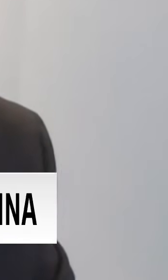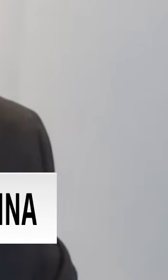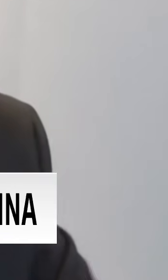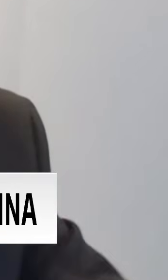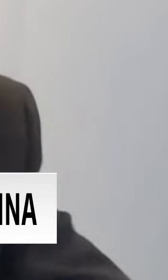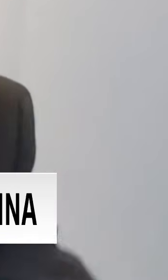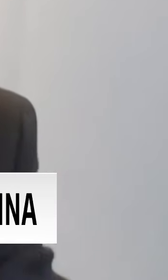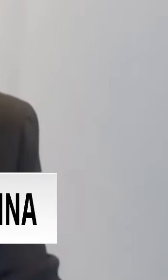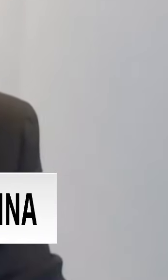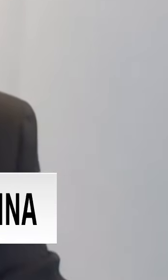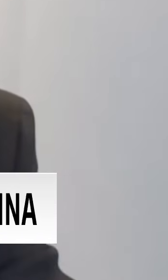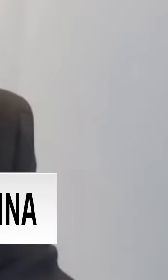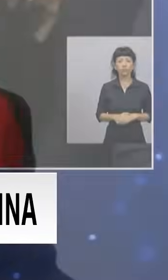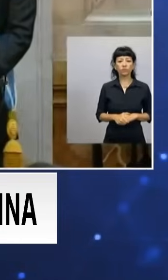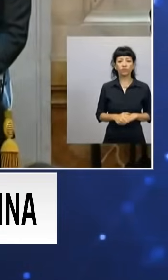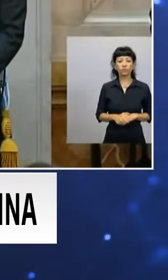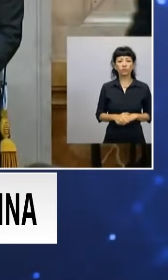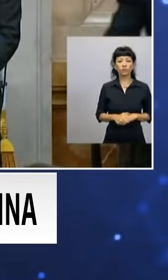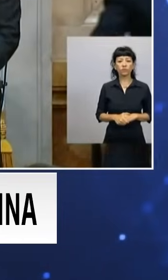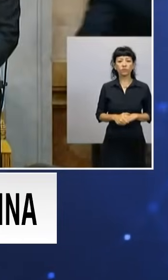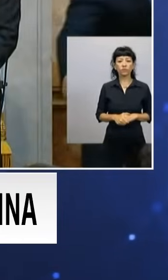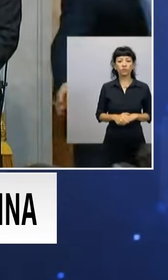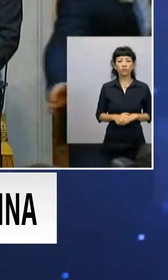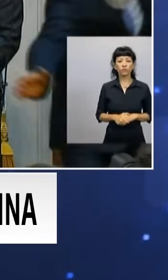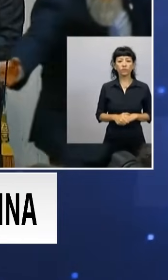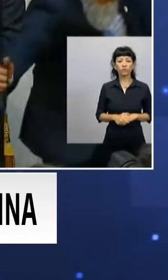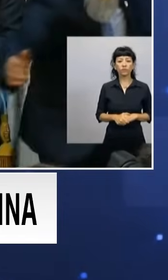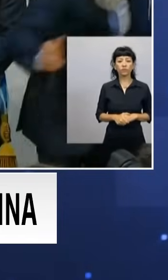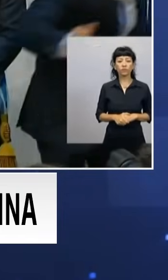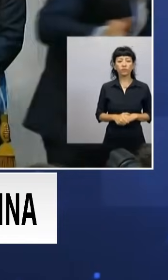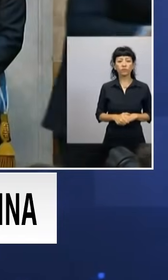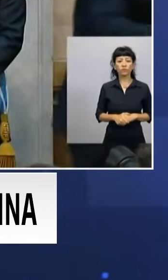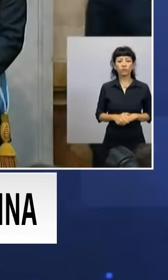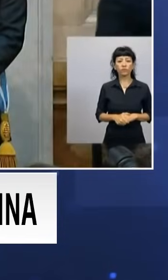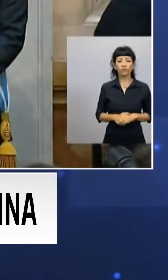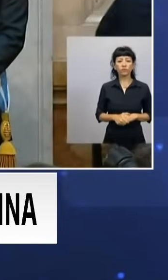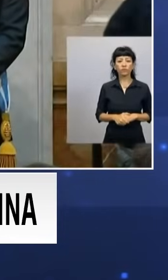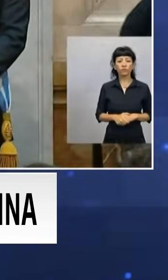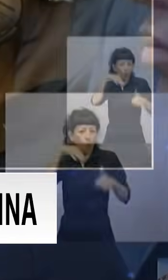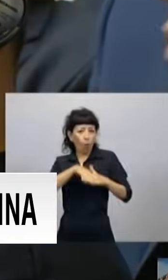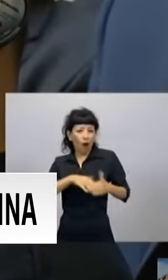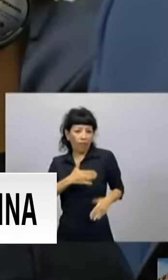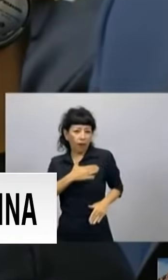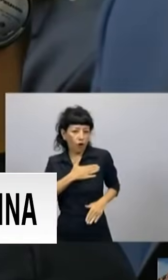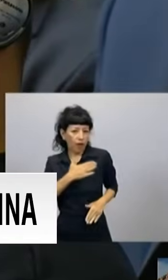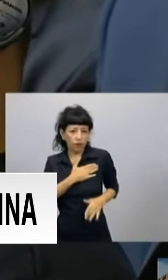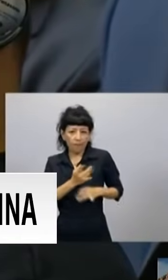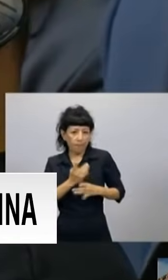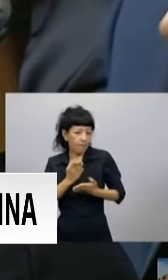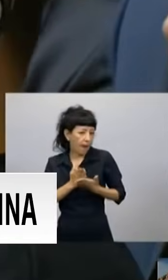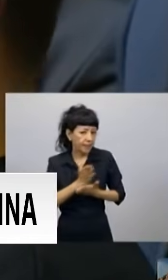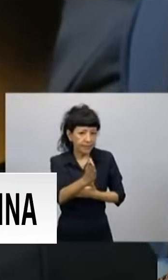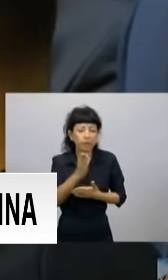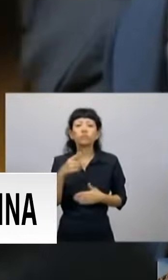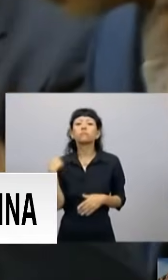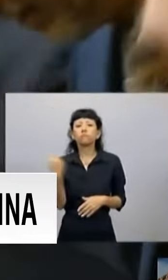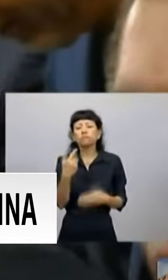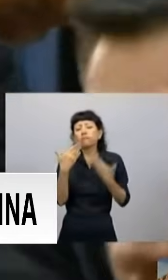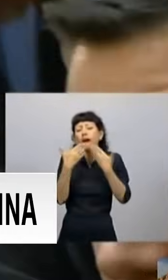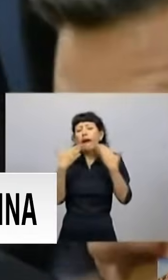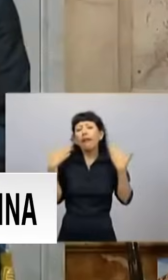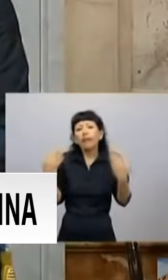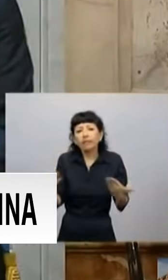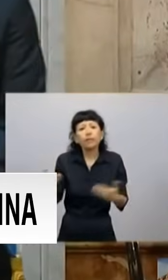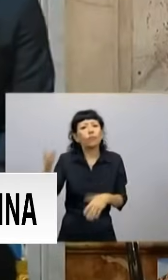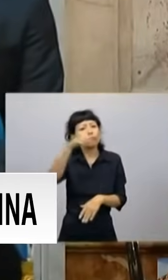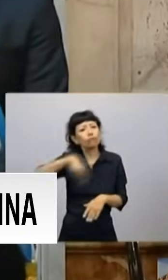estaban como en otro sector de la Casa Rosada. Ya, o sea, no sabemos si hubo o no hubo reunión. No, yo eso no